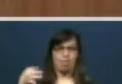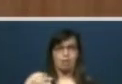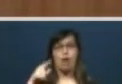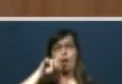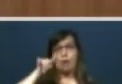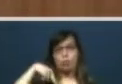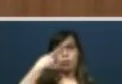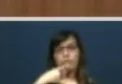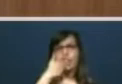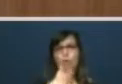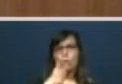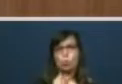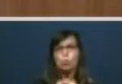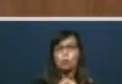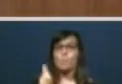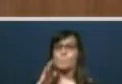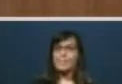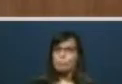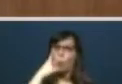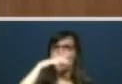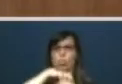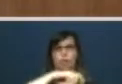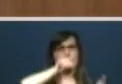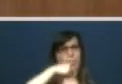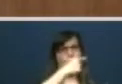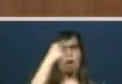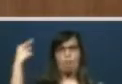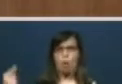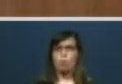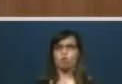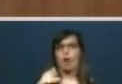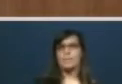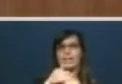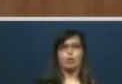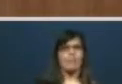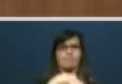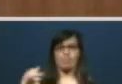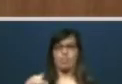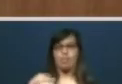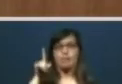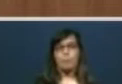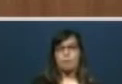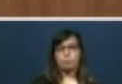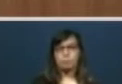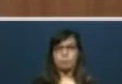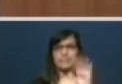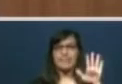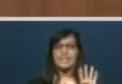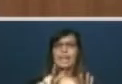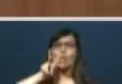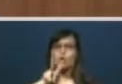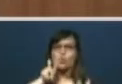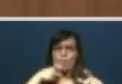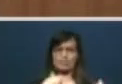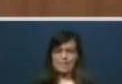próximo curso en al menos un centro en cada provincia acabamos de autorizar la creación de 72 nuevas secciones bilingües con lo que